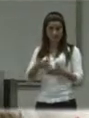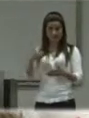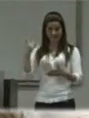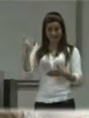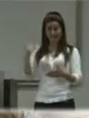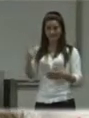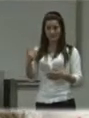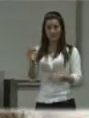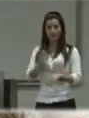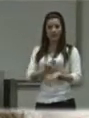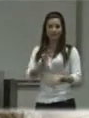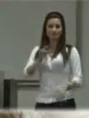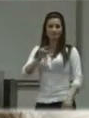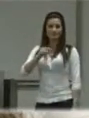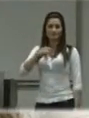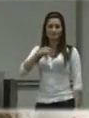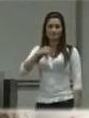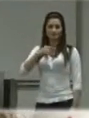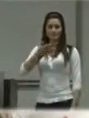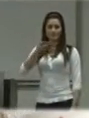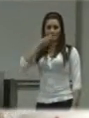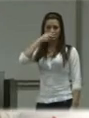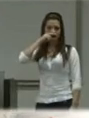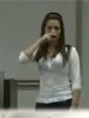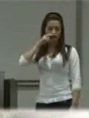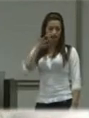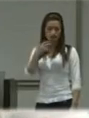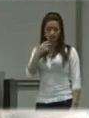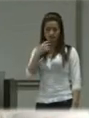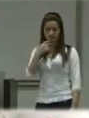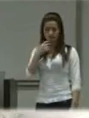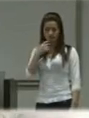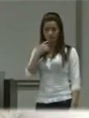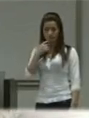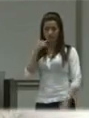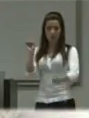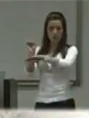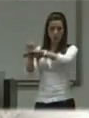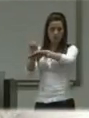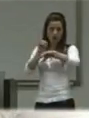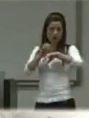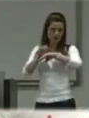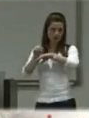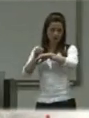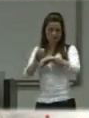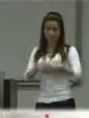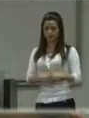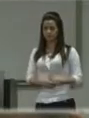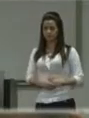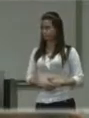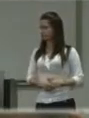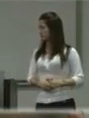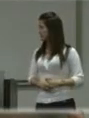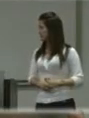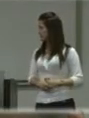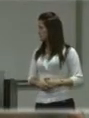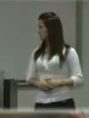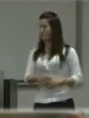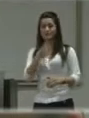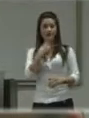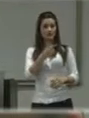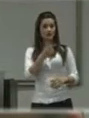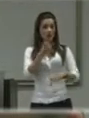me trataba como niña a mi más organizaciones que estábamos hablando entonces otras organizaciones de